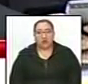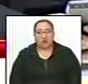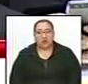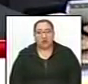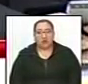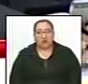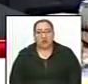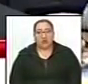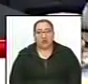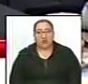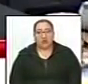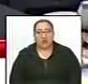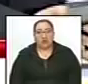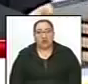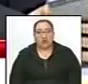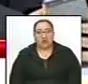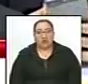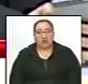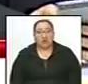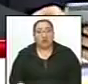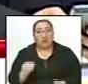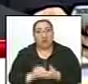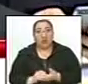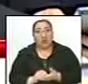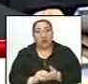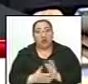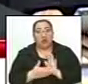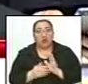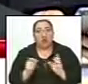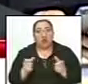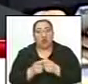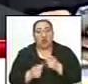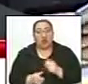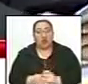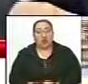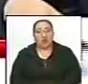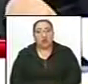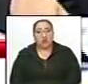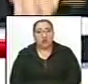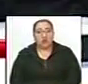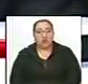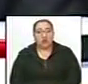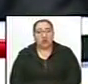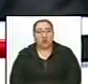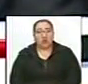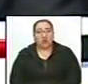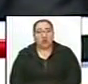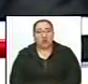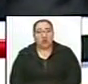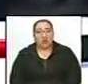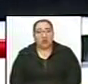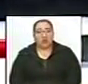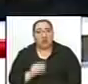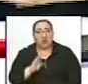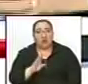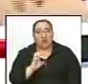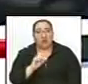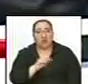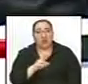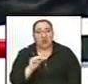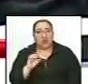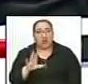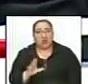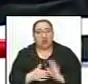además, encima de eso, demuestra cierta animadversión al congresista Becerril, porque justamente el congresista Becerril